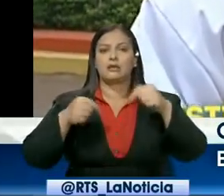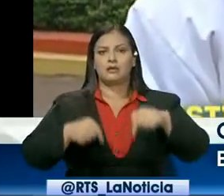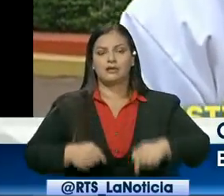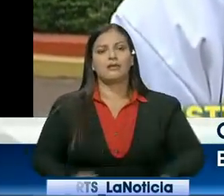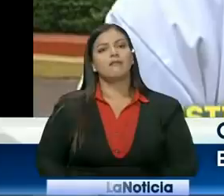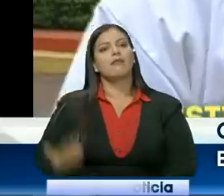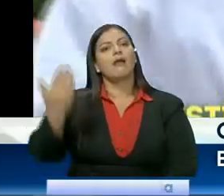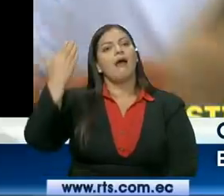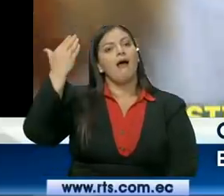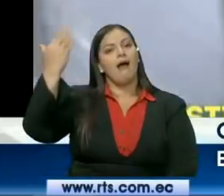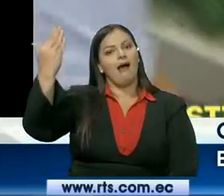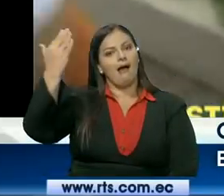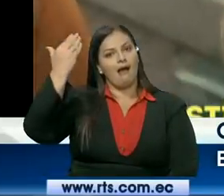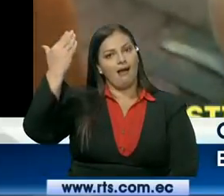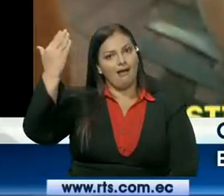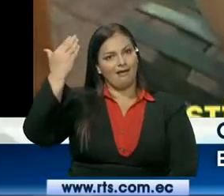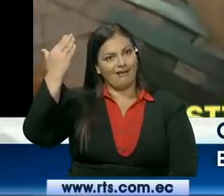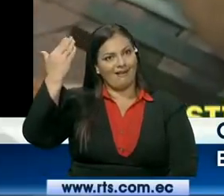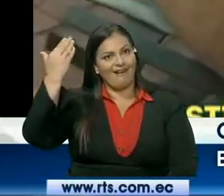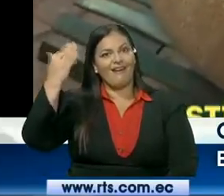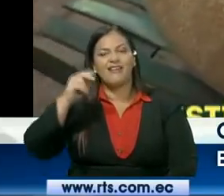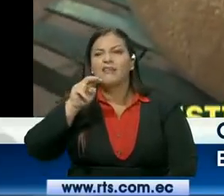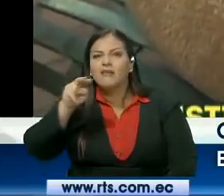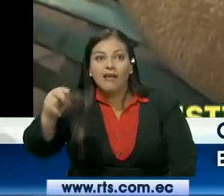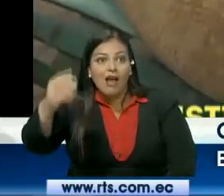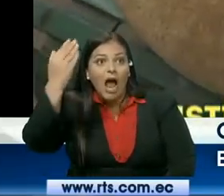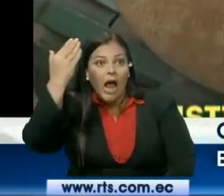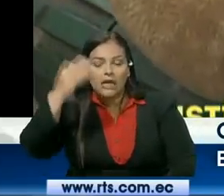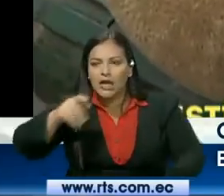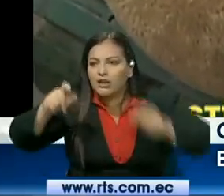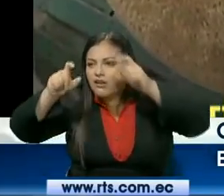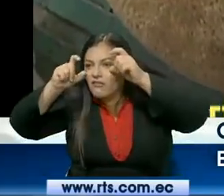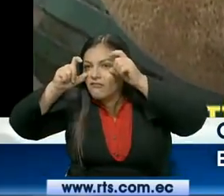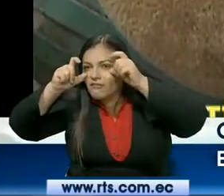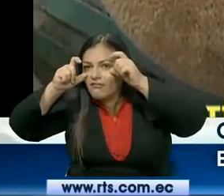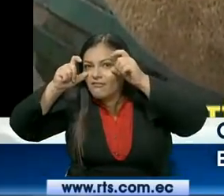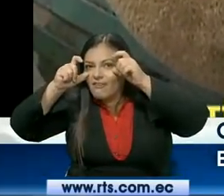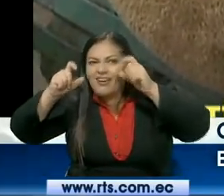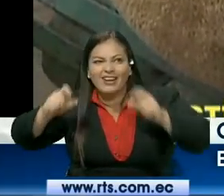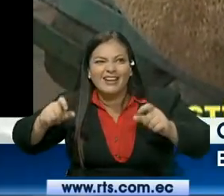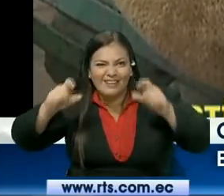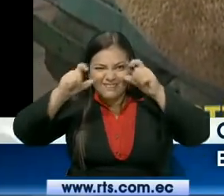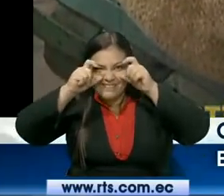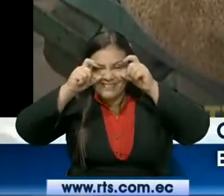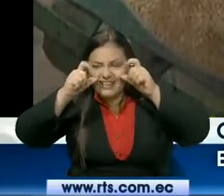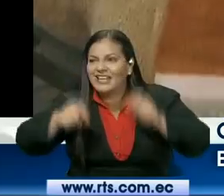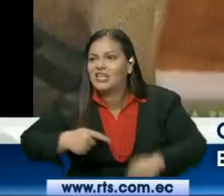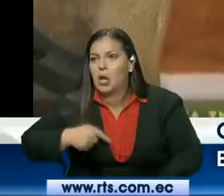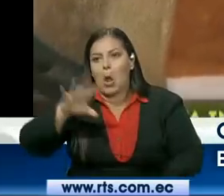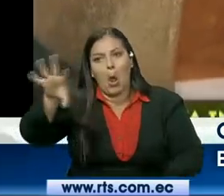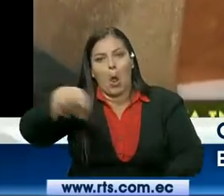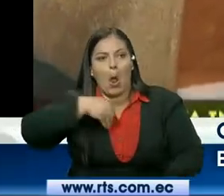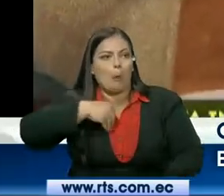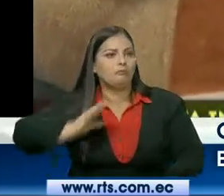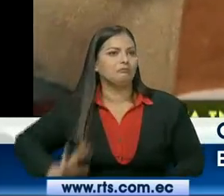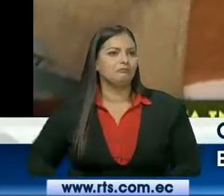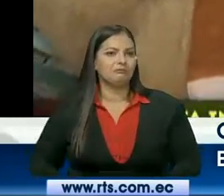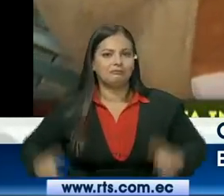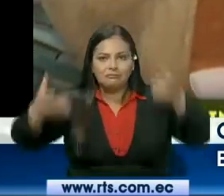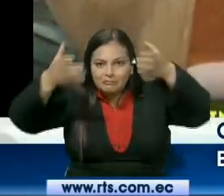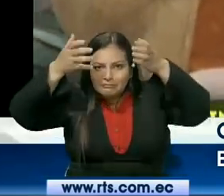El alcalde precisamente por los lentes y eso principalmente es que demuestra que el alcalde quiere mucho a su cantón. Por eso verdaderamente